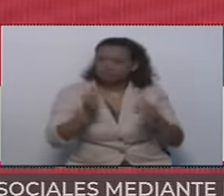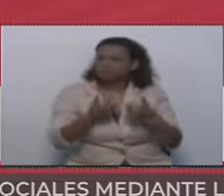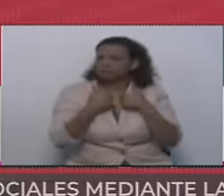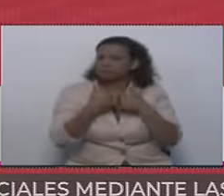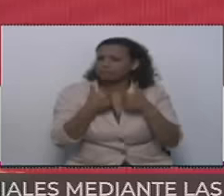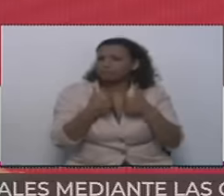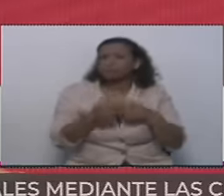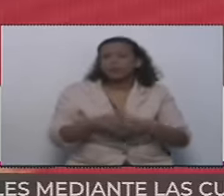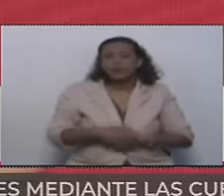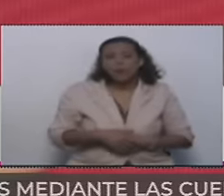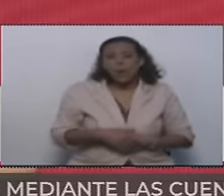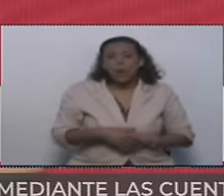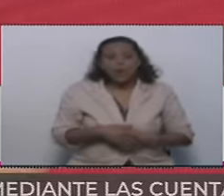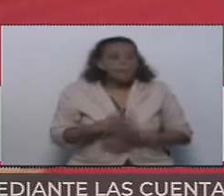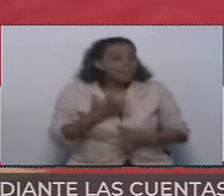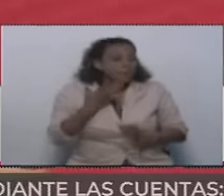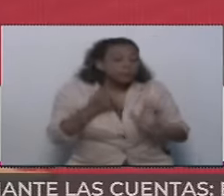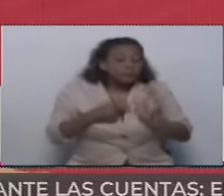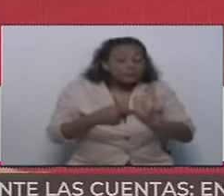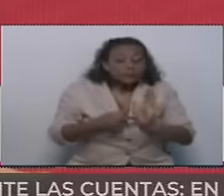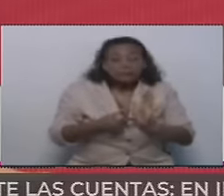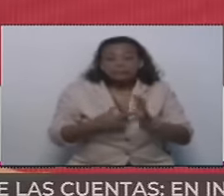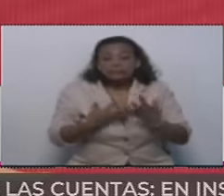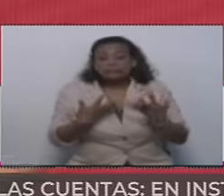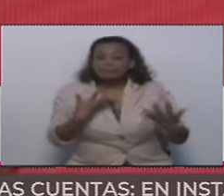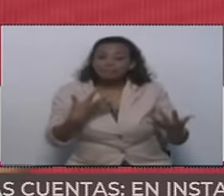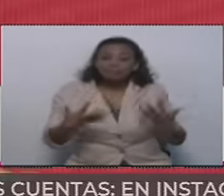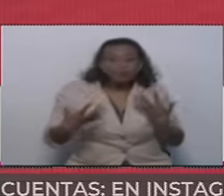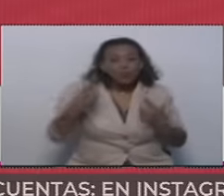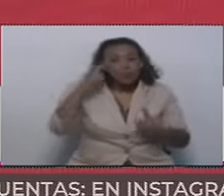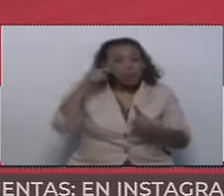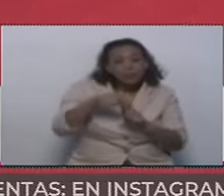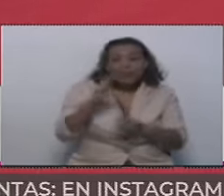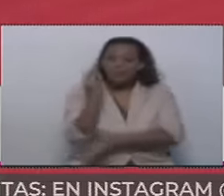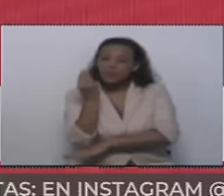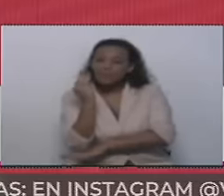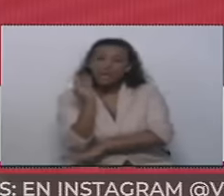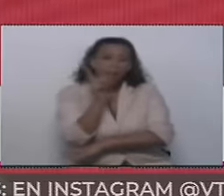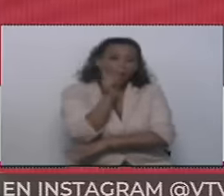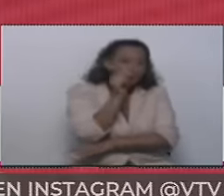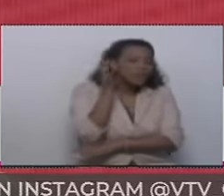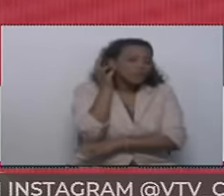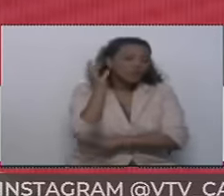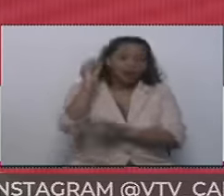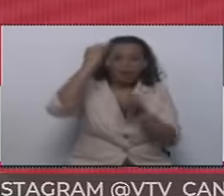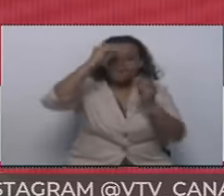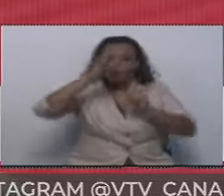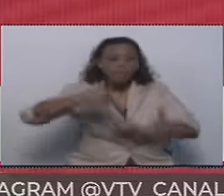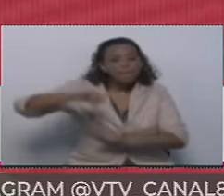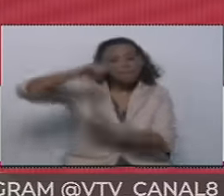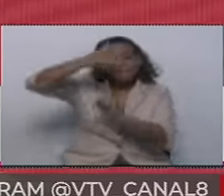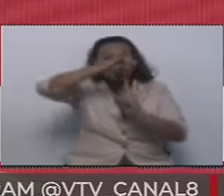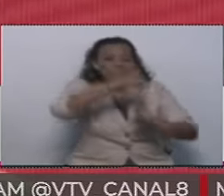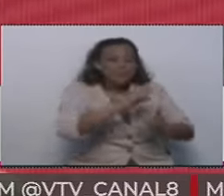sobre todo cuando, bueno, todo lo que es las muñecas, muñecos, ha sido objeto de